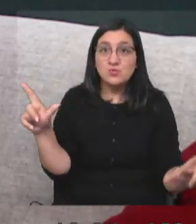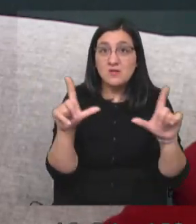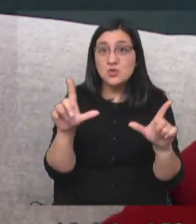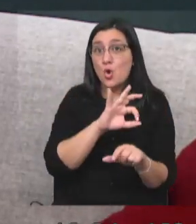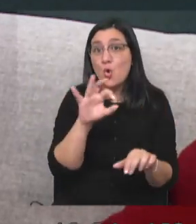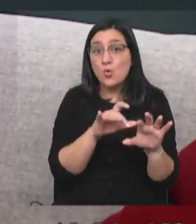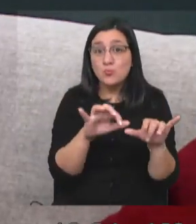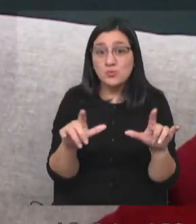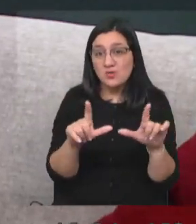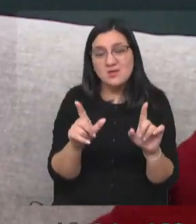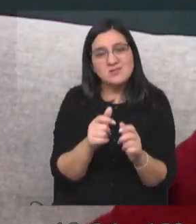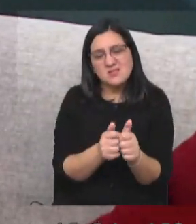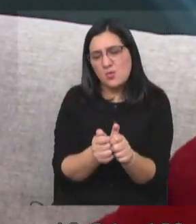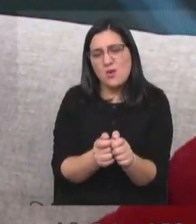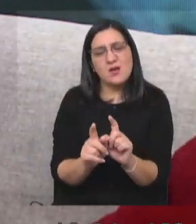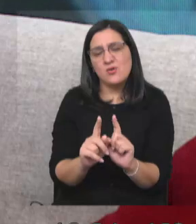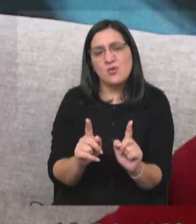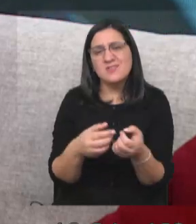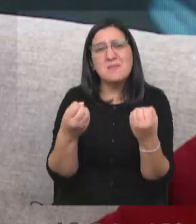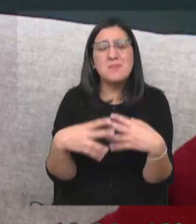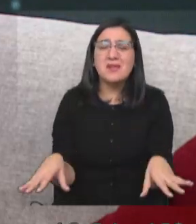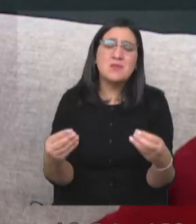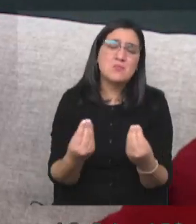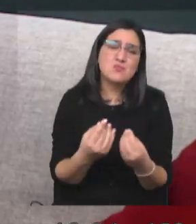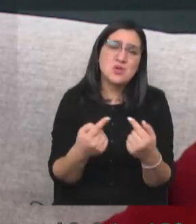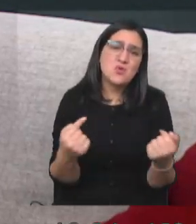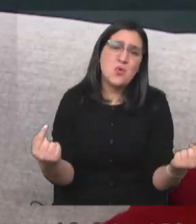computadora. Eviten el celular, por favor, que se pierde este...